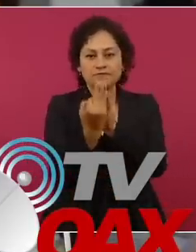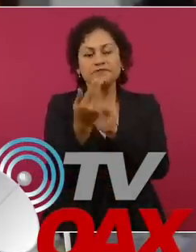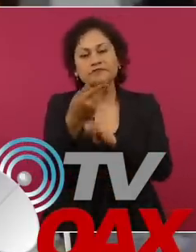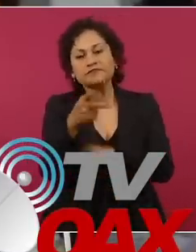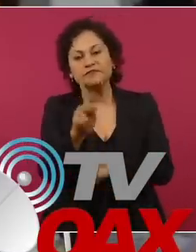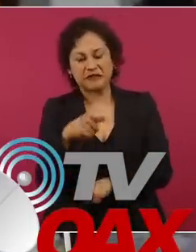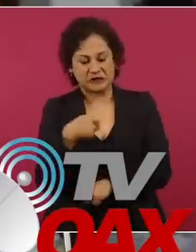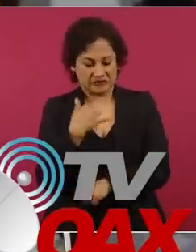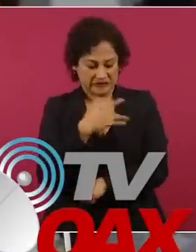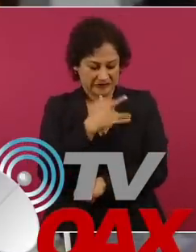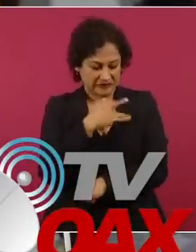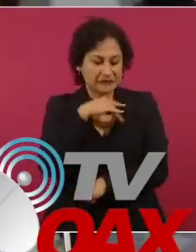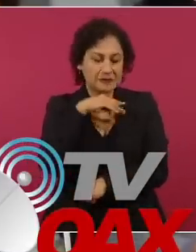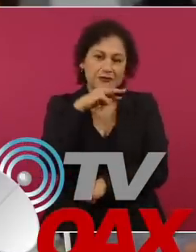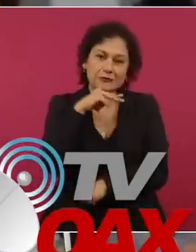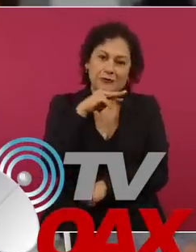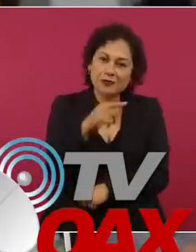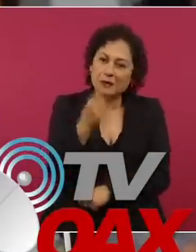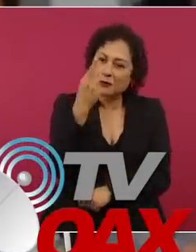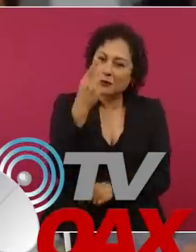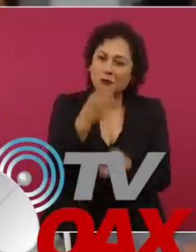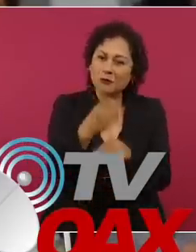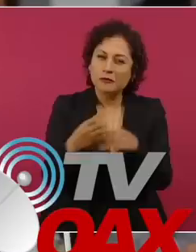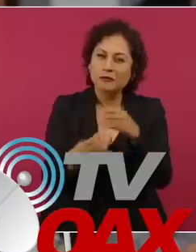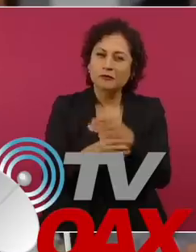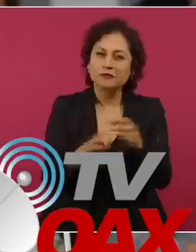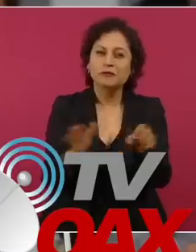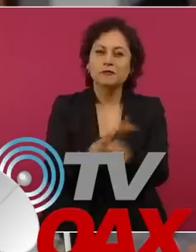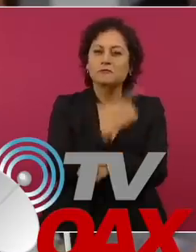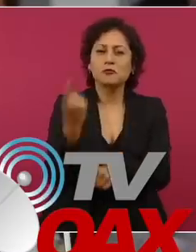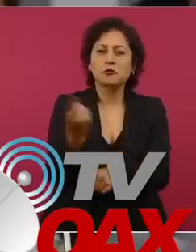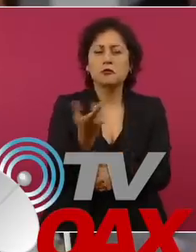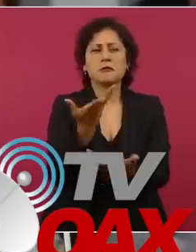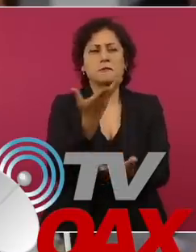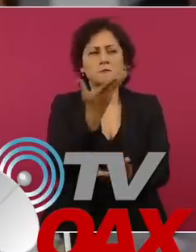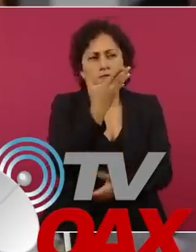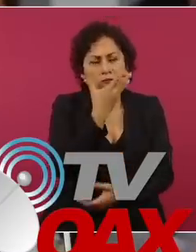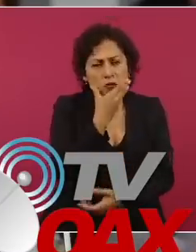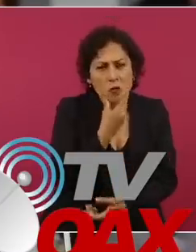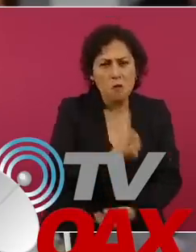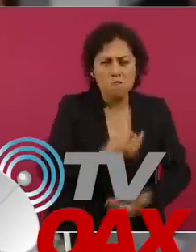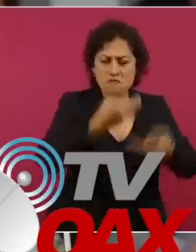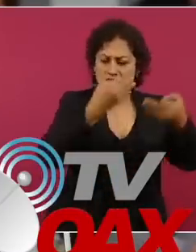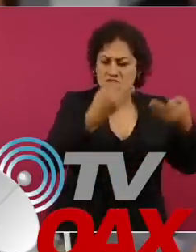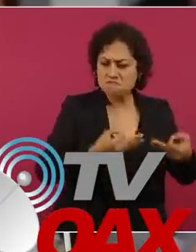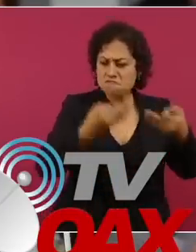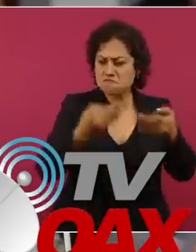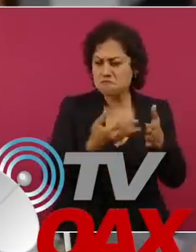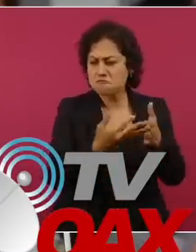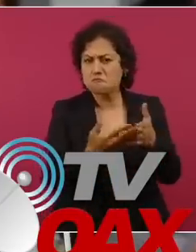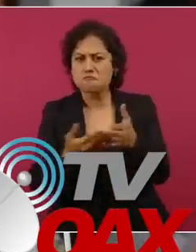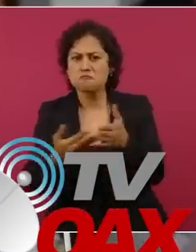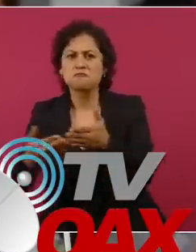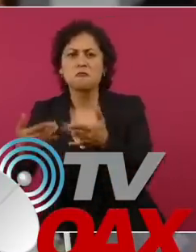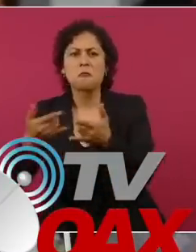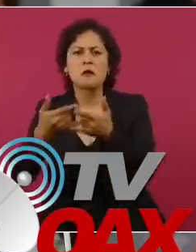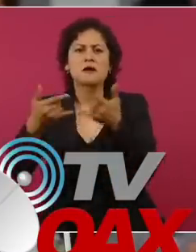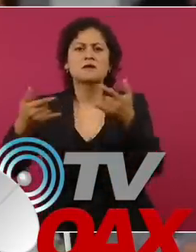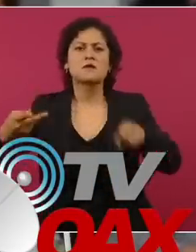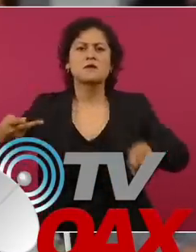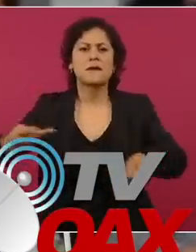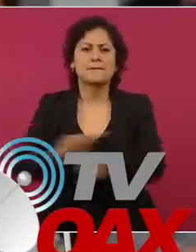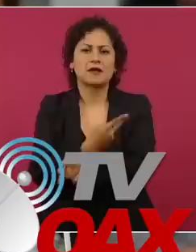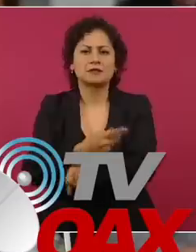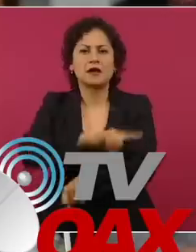Los hombres pasan y muchas veces después del tiempo son valorados cuando ya no están. Me pasó con mi